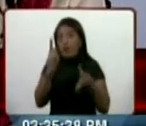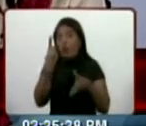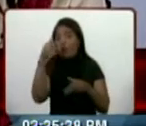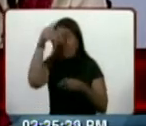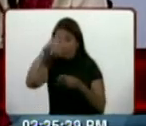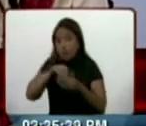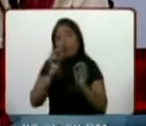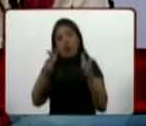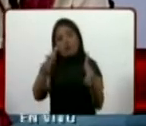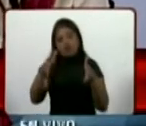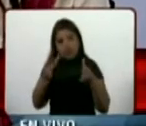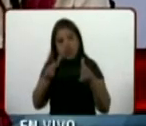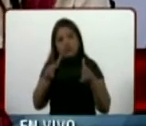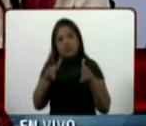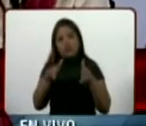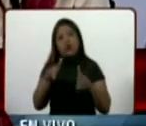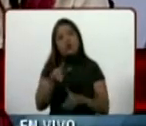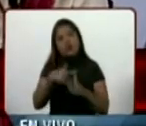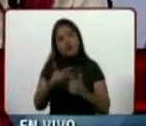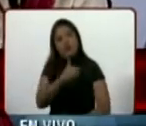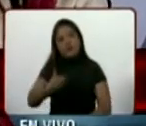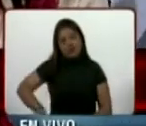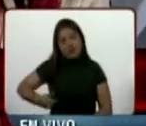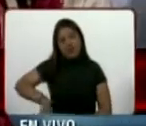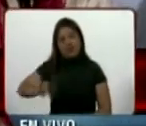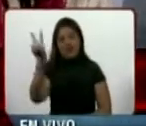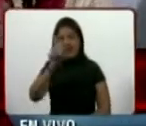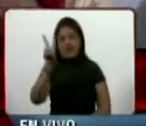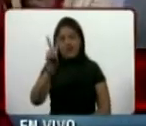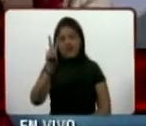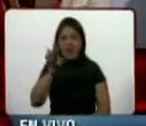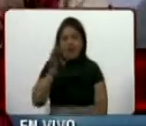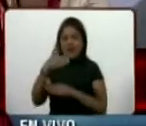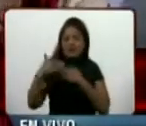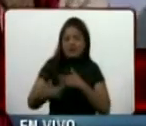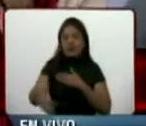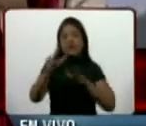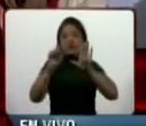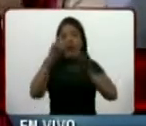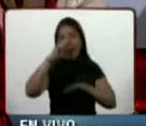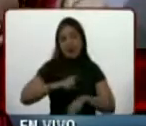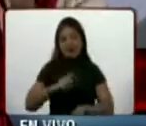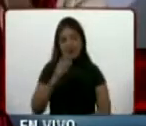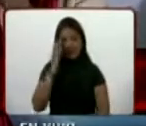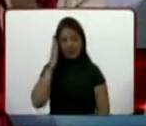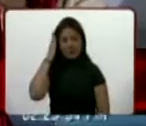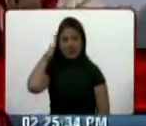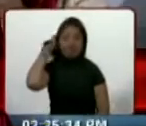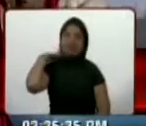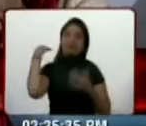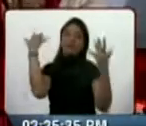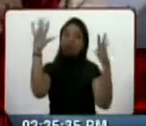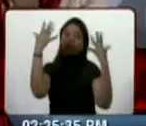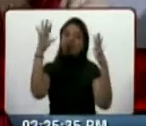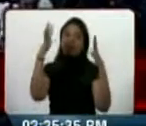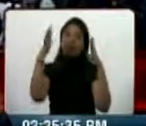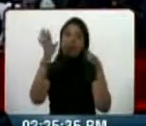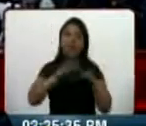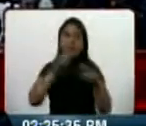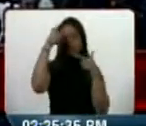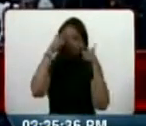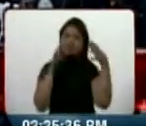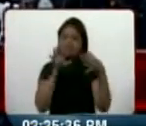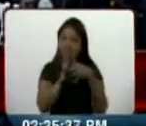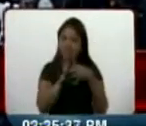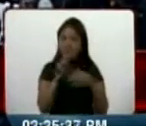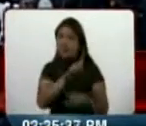gano. Y voy a ser presidente de esta república. Por los próximos 6 años. A nombre de mi comandante Chávez. Que nadie